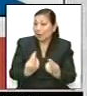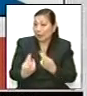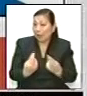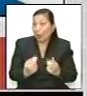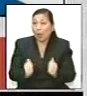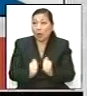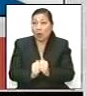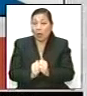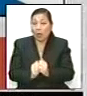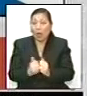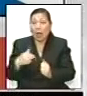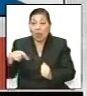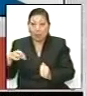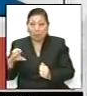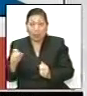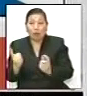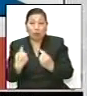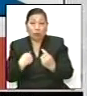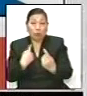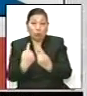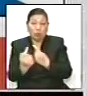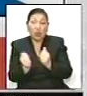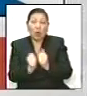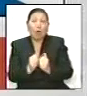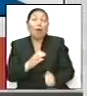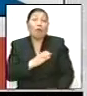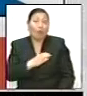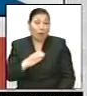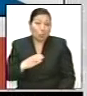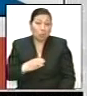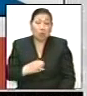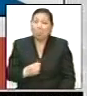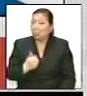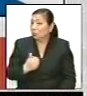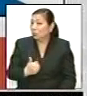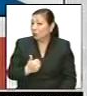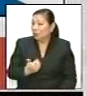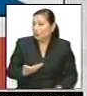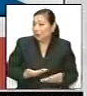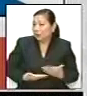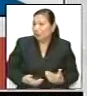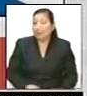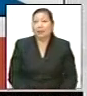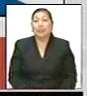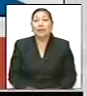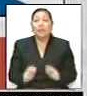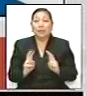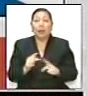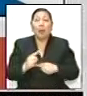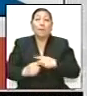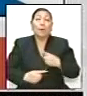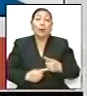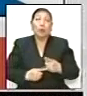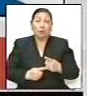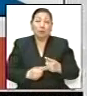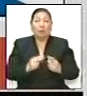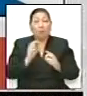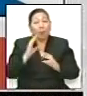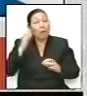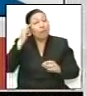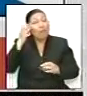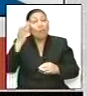con canadá tiene un y un gran potencial y que se verá en los próximos años